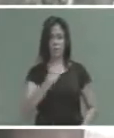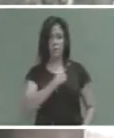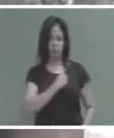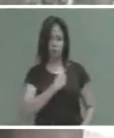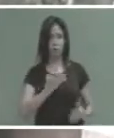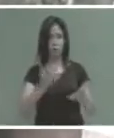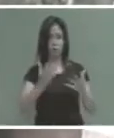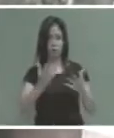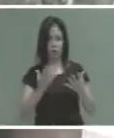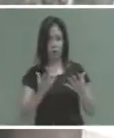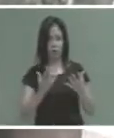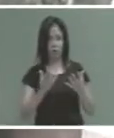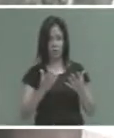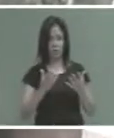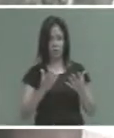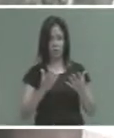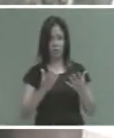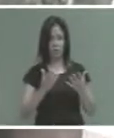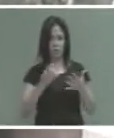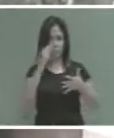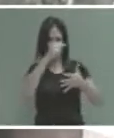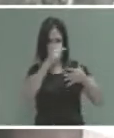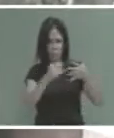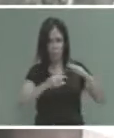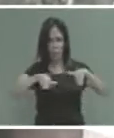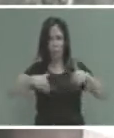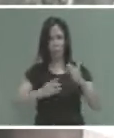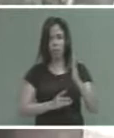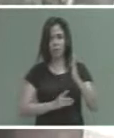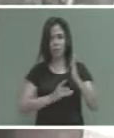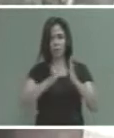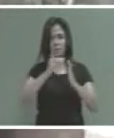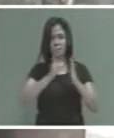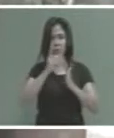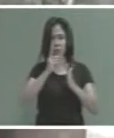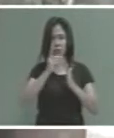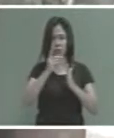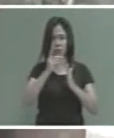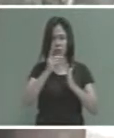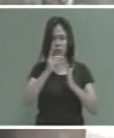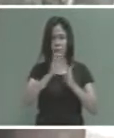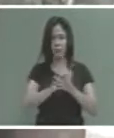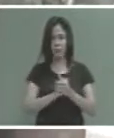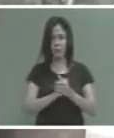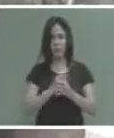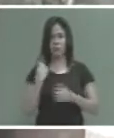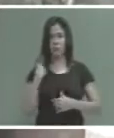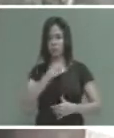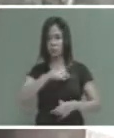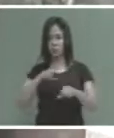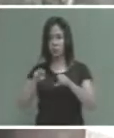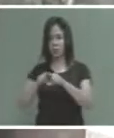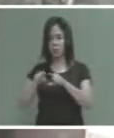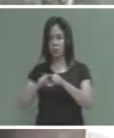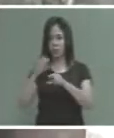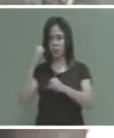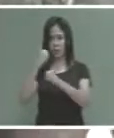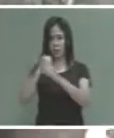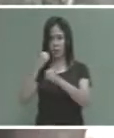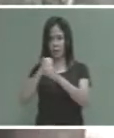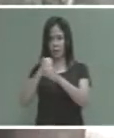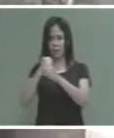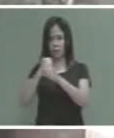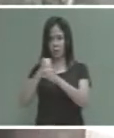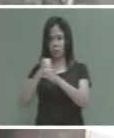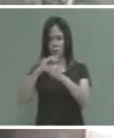los parámetros de cómo desarrollar el Museo Carlos Arboleda. Estamos también trabajando con la Ciudad del Saber, que ahora mismo el maestro Carlos